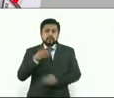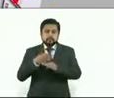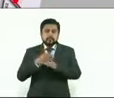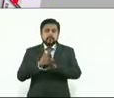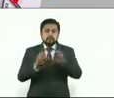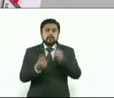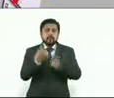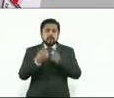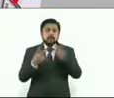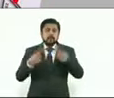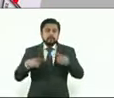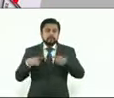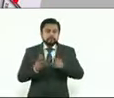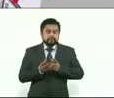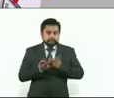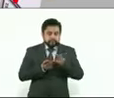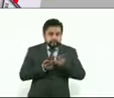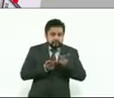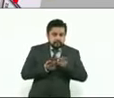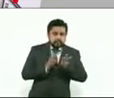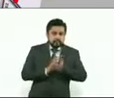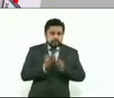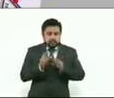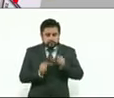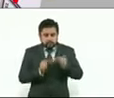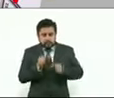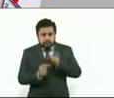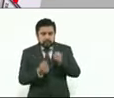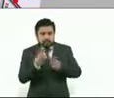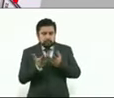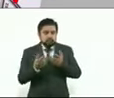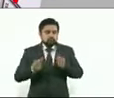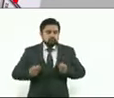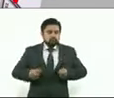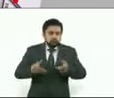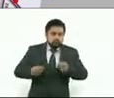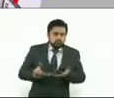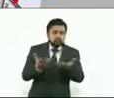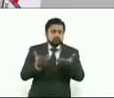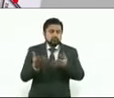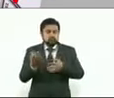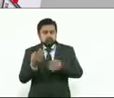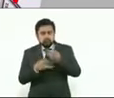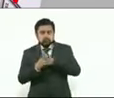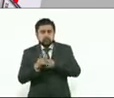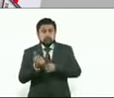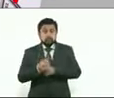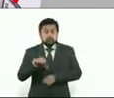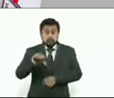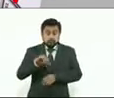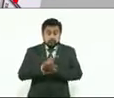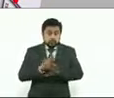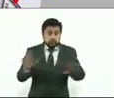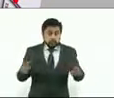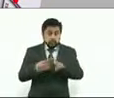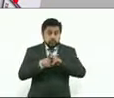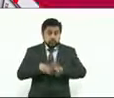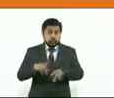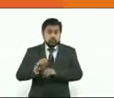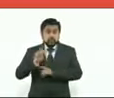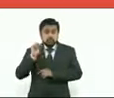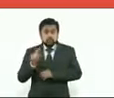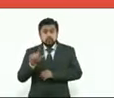con los preparativos para iniciar con nuestro Maratón de la Ciudad de México Telcel, presentado por Coppel,